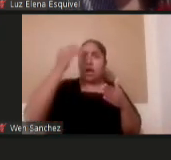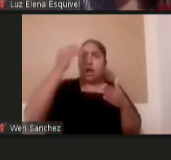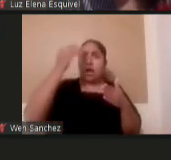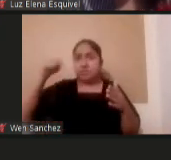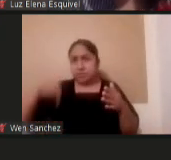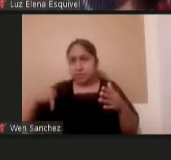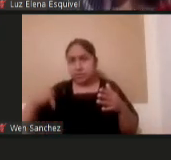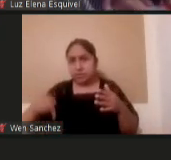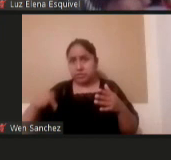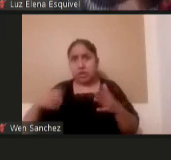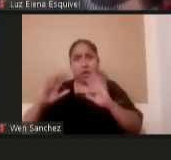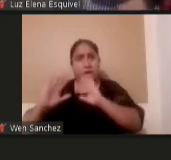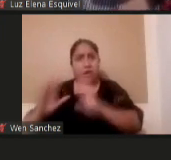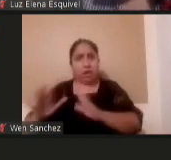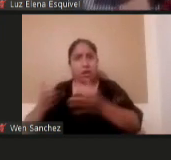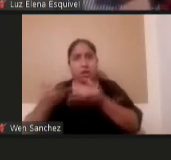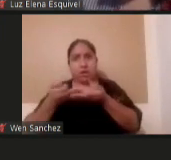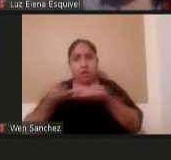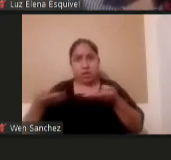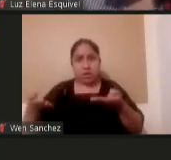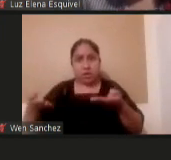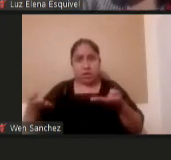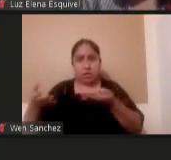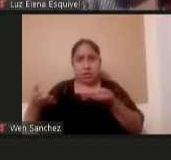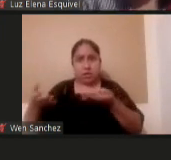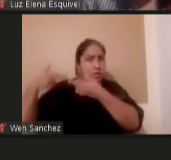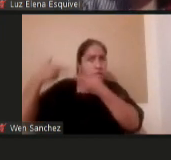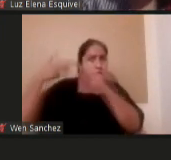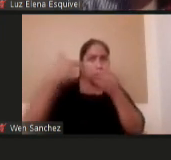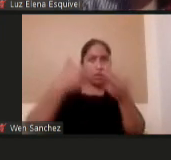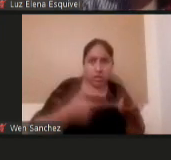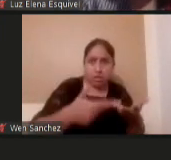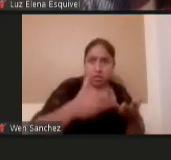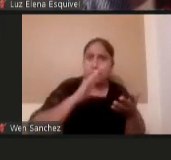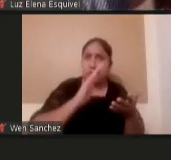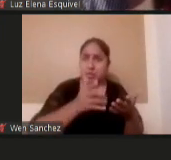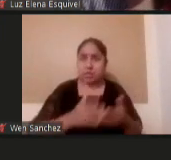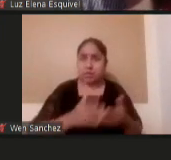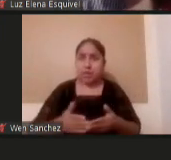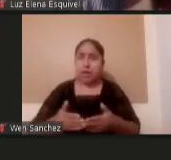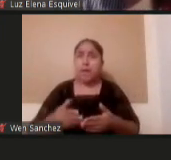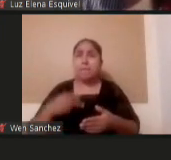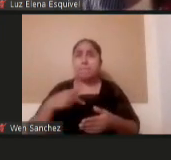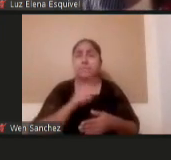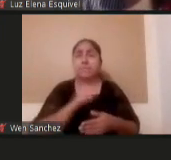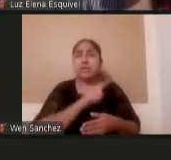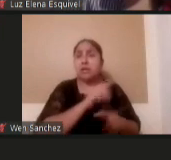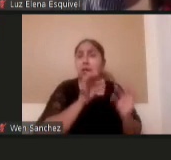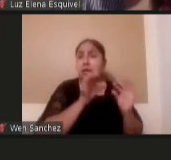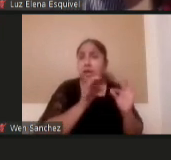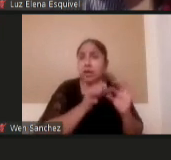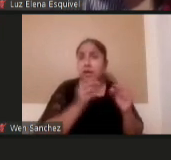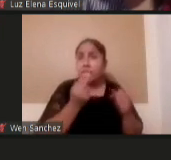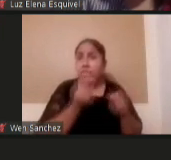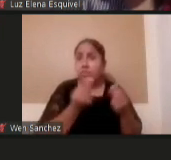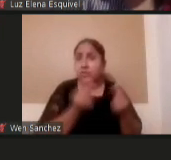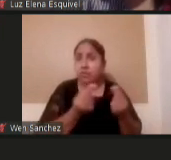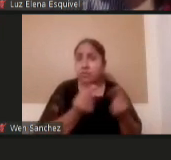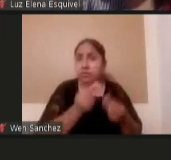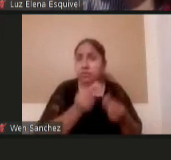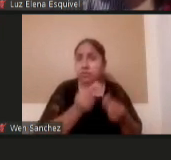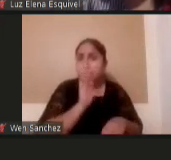a la Guardia Nacional para construir otro cuartel. Informo que el cuartel que se